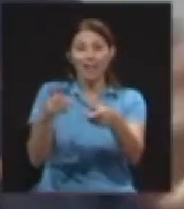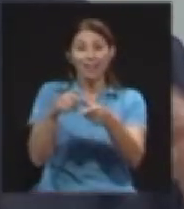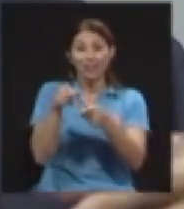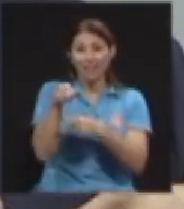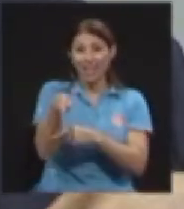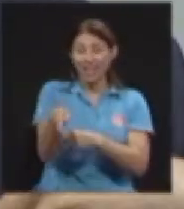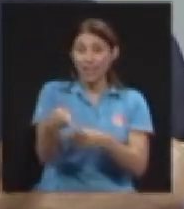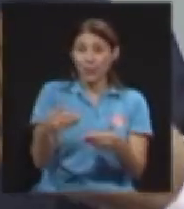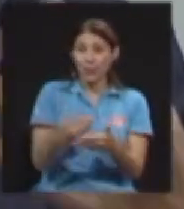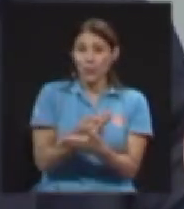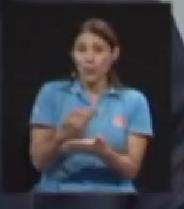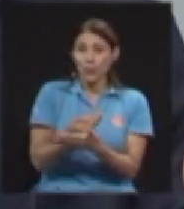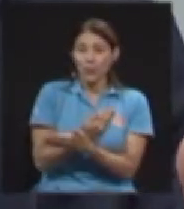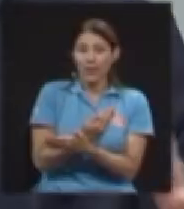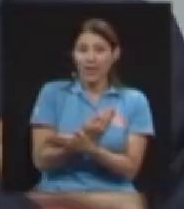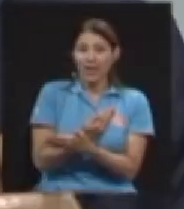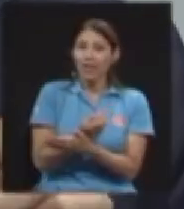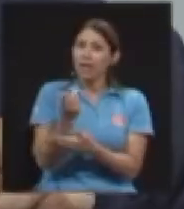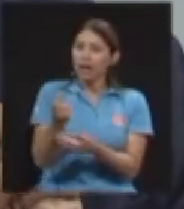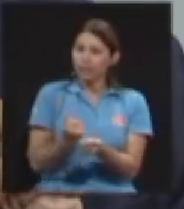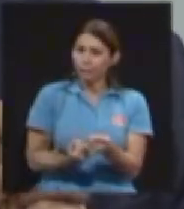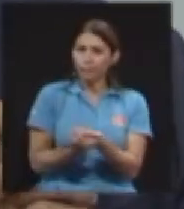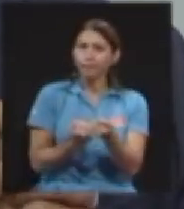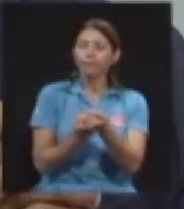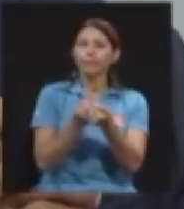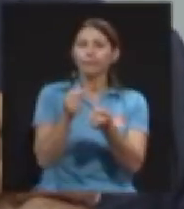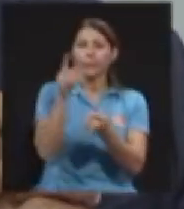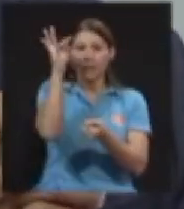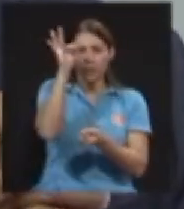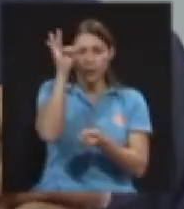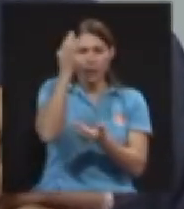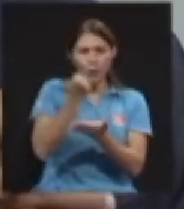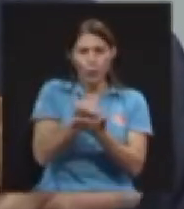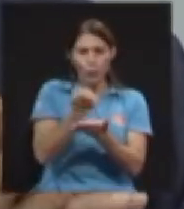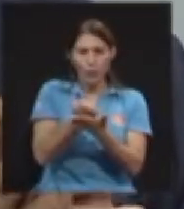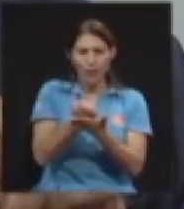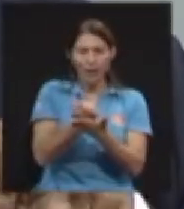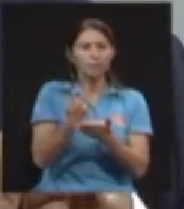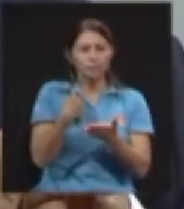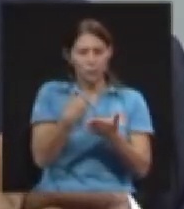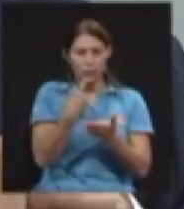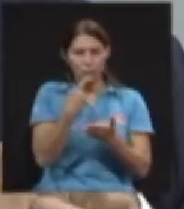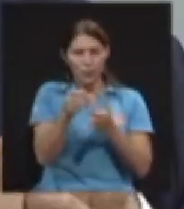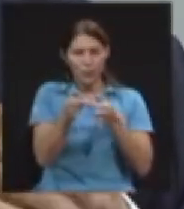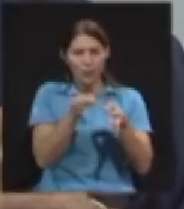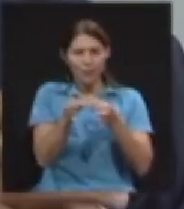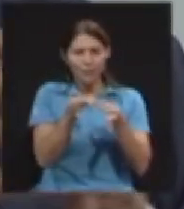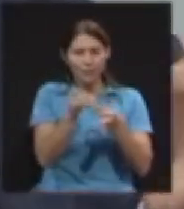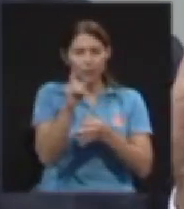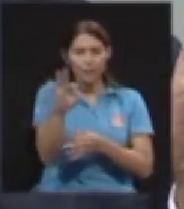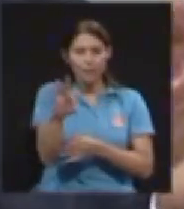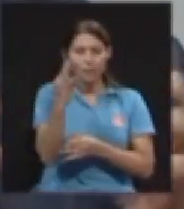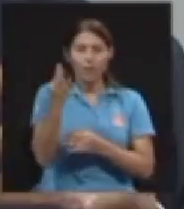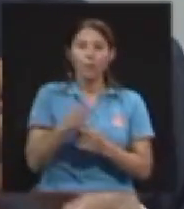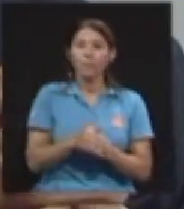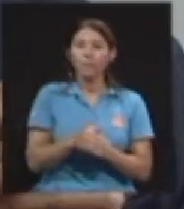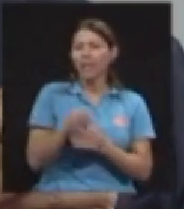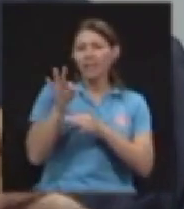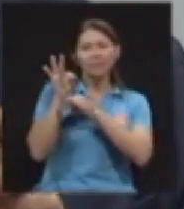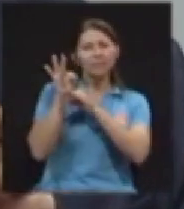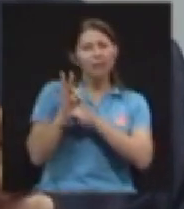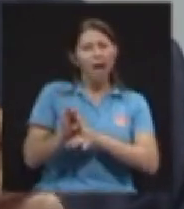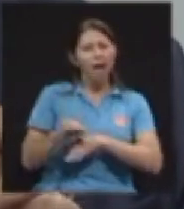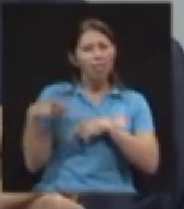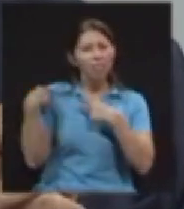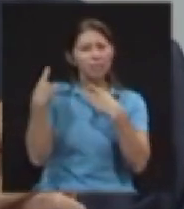el tema del aporte que le hace la teoría económica. Y se los pongo de la siguiente forma, o sea, los modelos tradicionales de